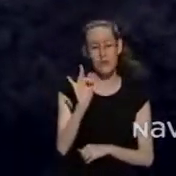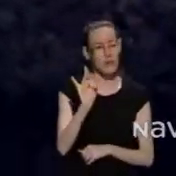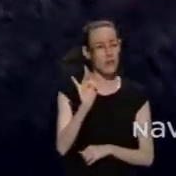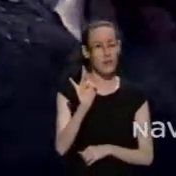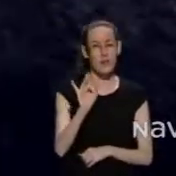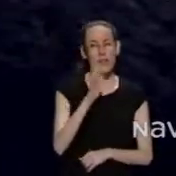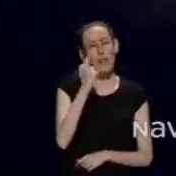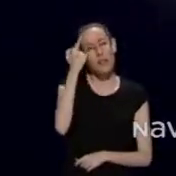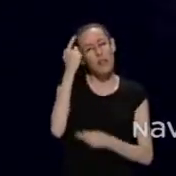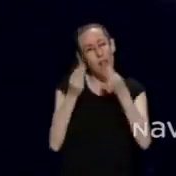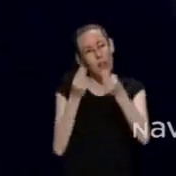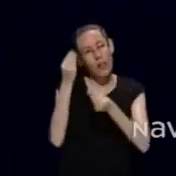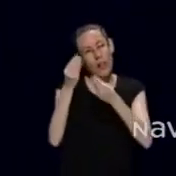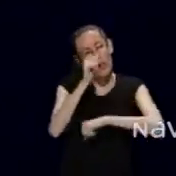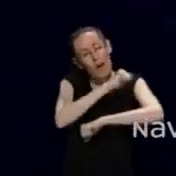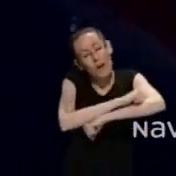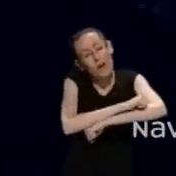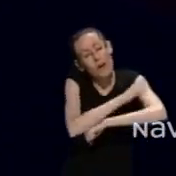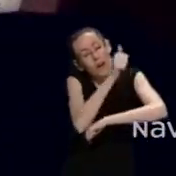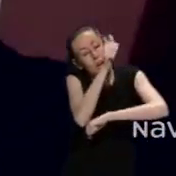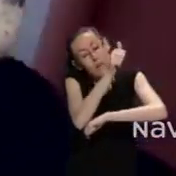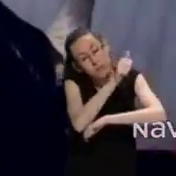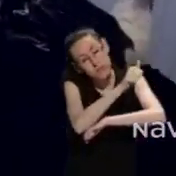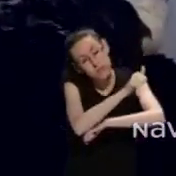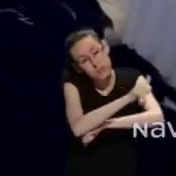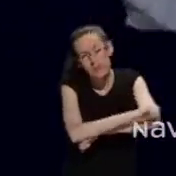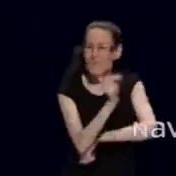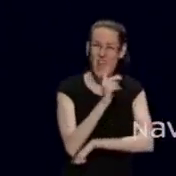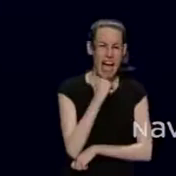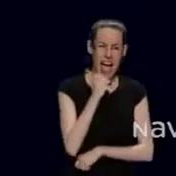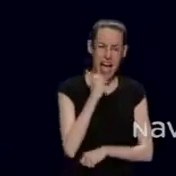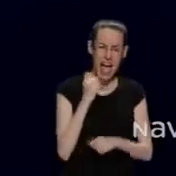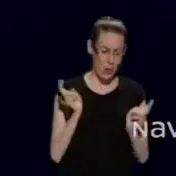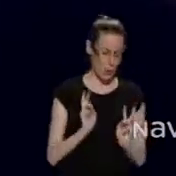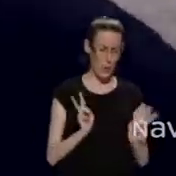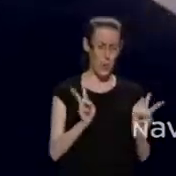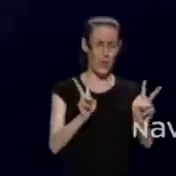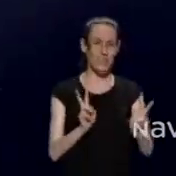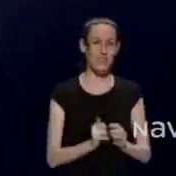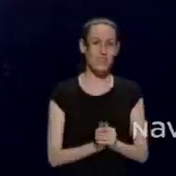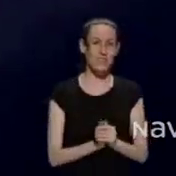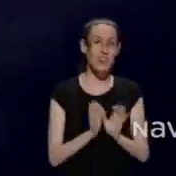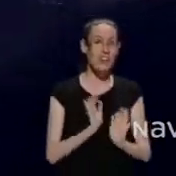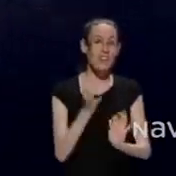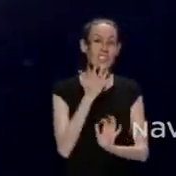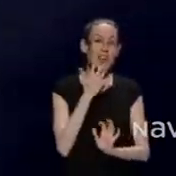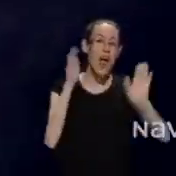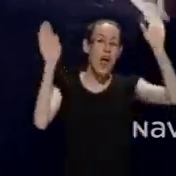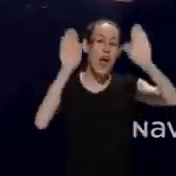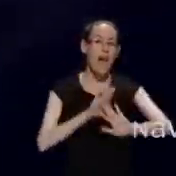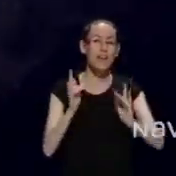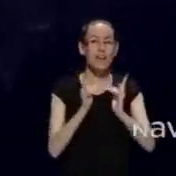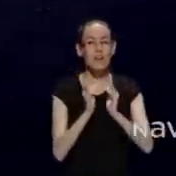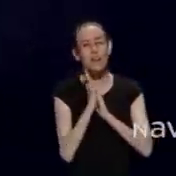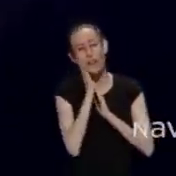estar siempre pensando o mirando de la ventana o... Hay que tener algo. Sobre todo cuando a la noche, cuando te acuestas,